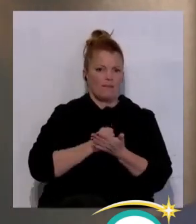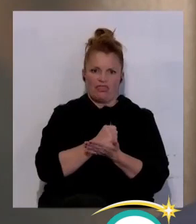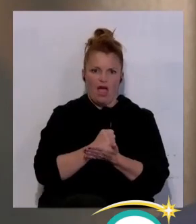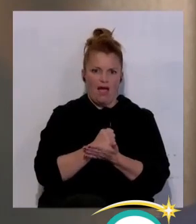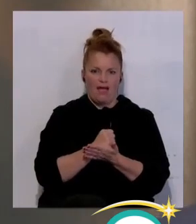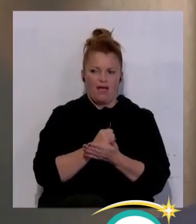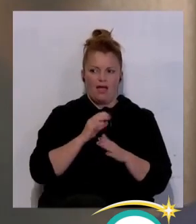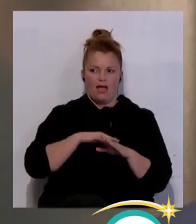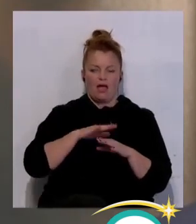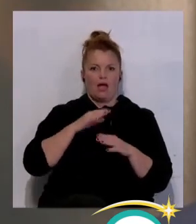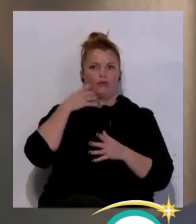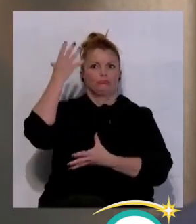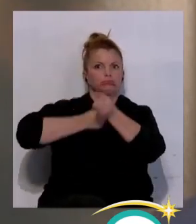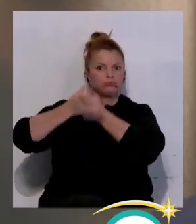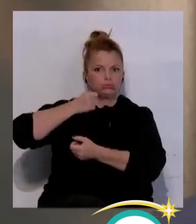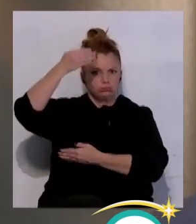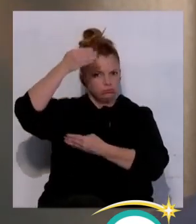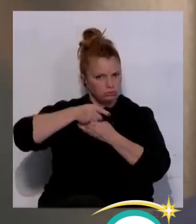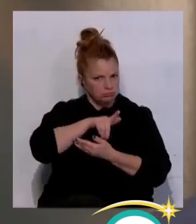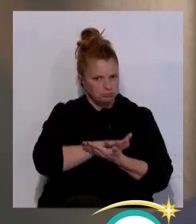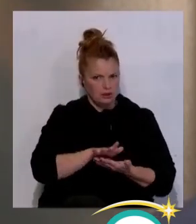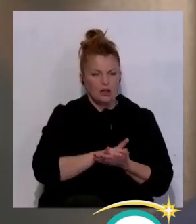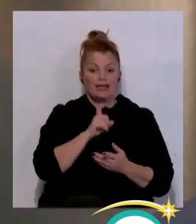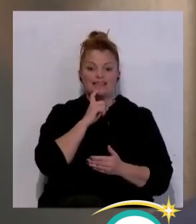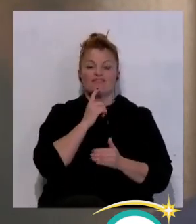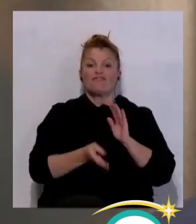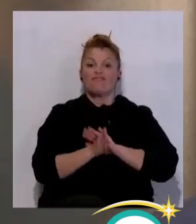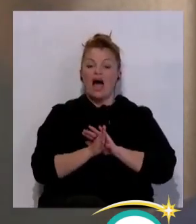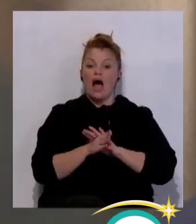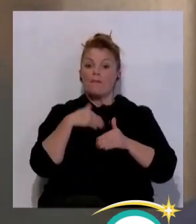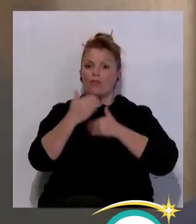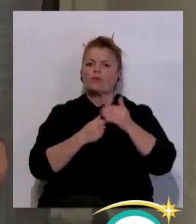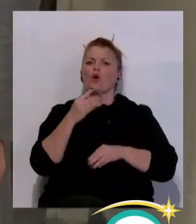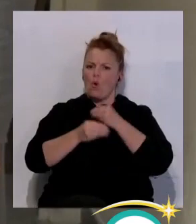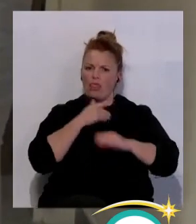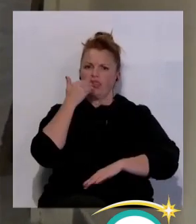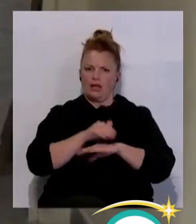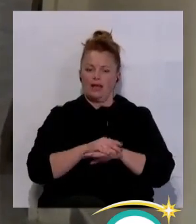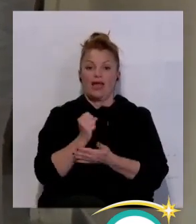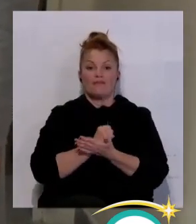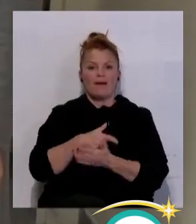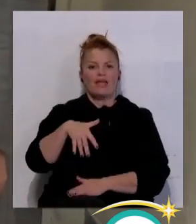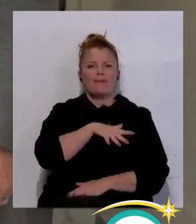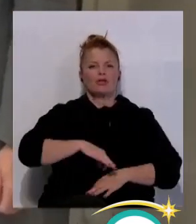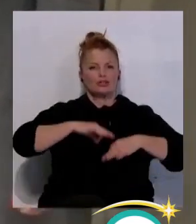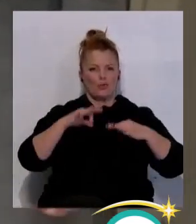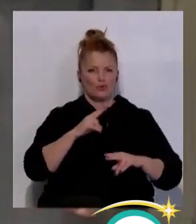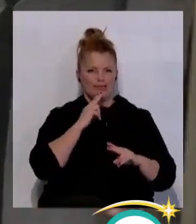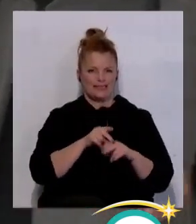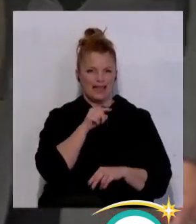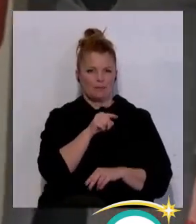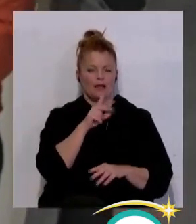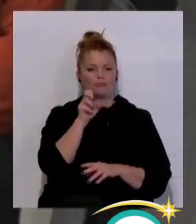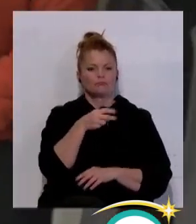la persiana se bajará, que si hay que iniciar los procedimientos se actuará. Farmacia Espacio Seguro es el resultado